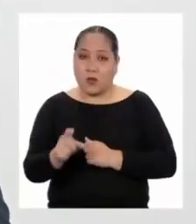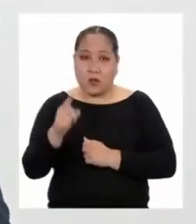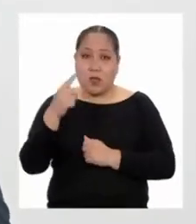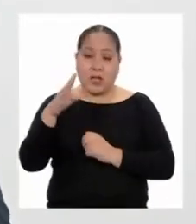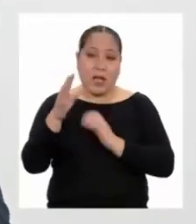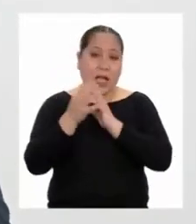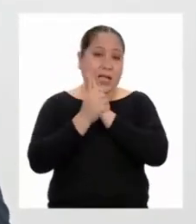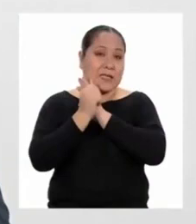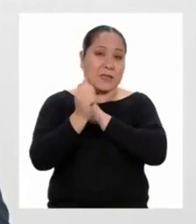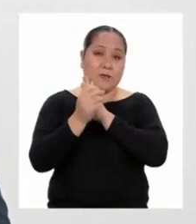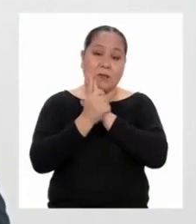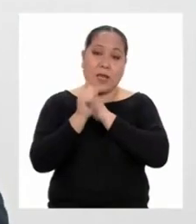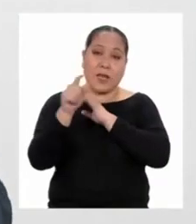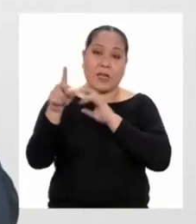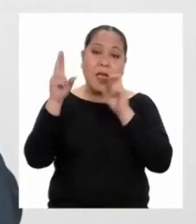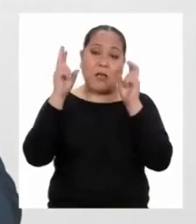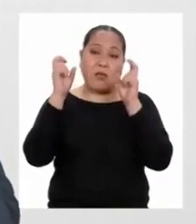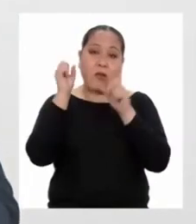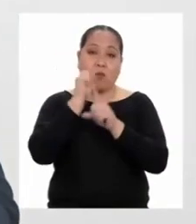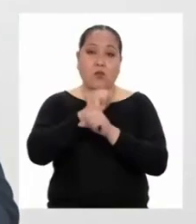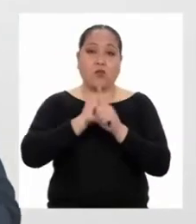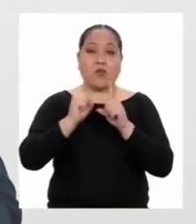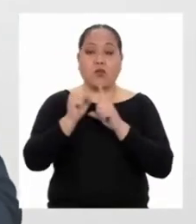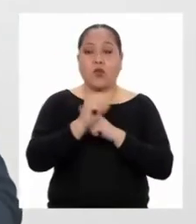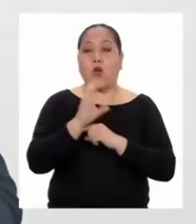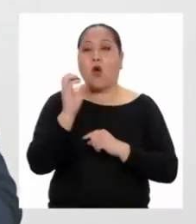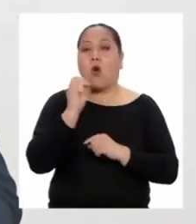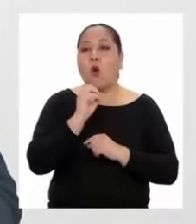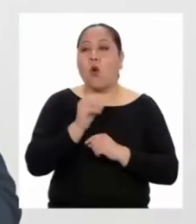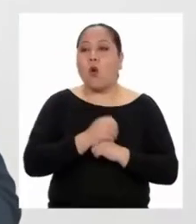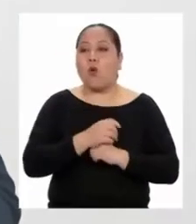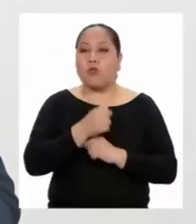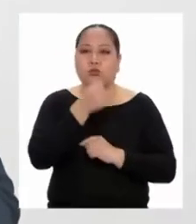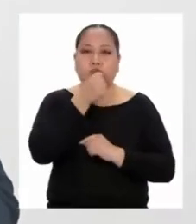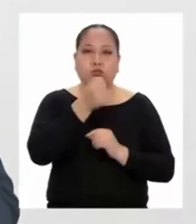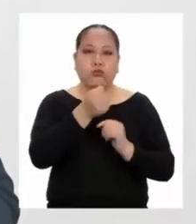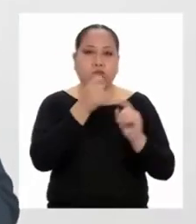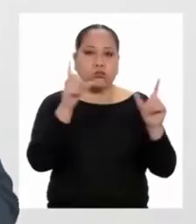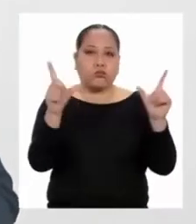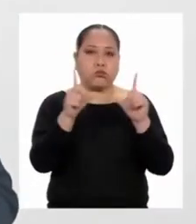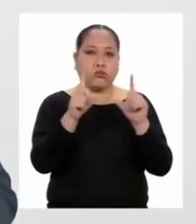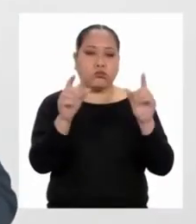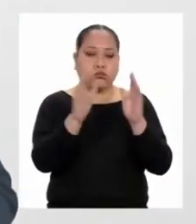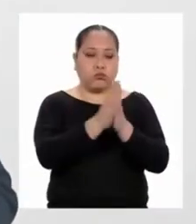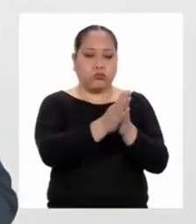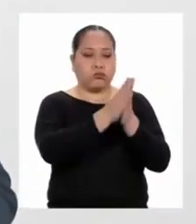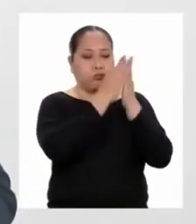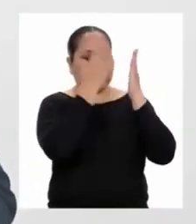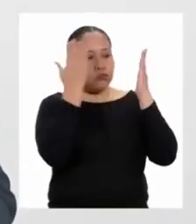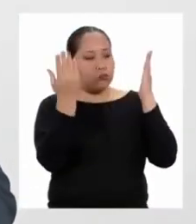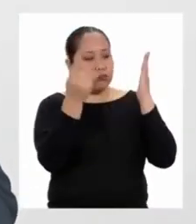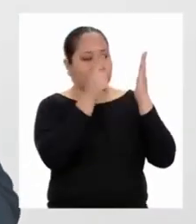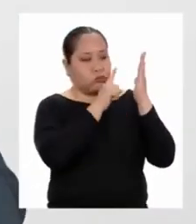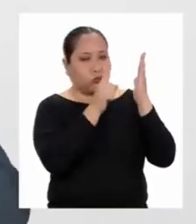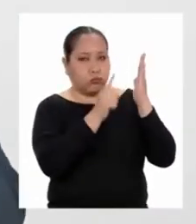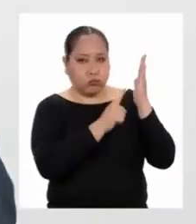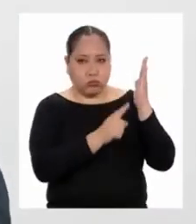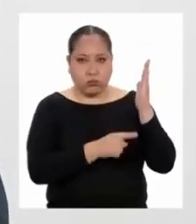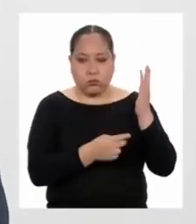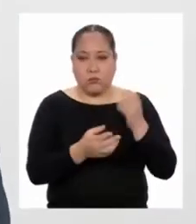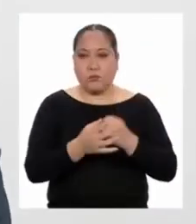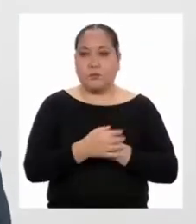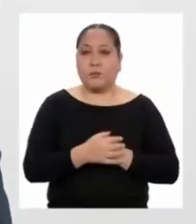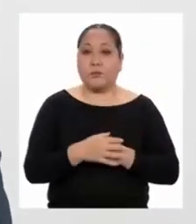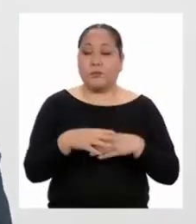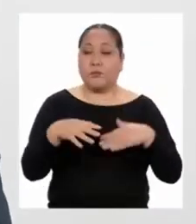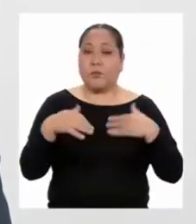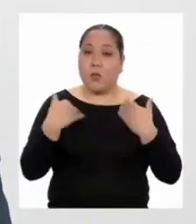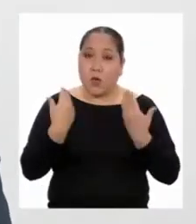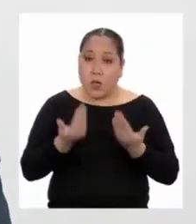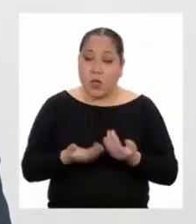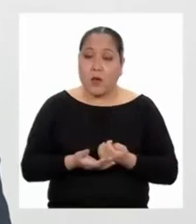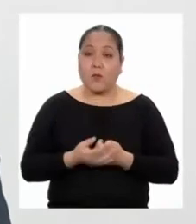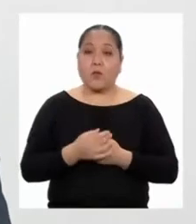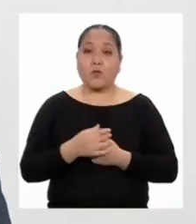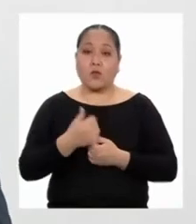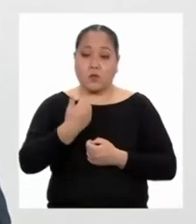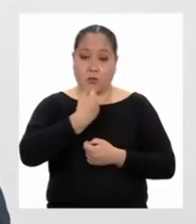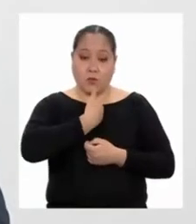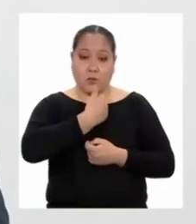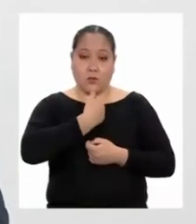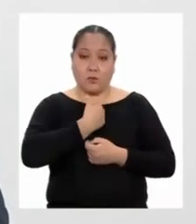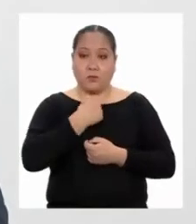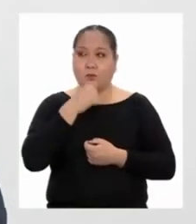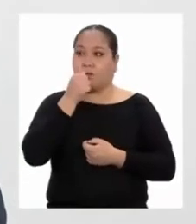entendida en temas sociales o una nota periodística en algún periódico o revista. Podemos hacer nosotros